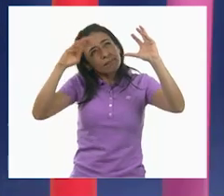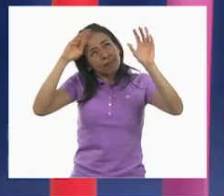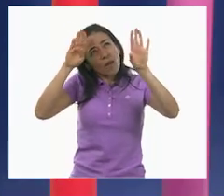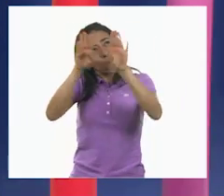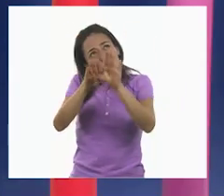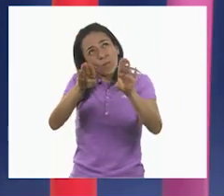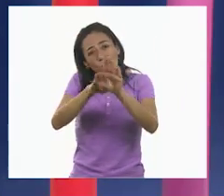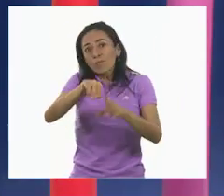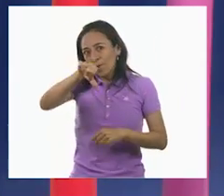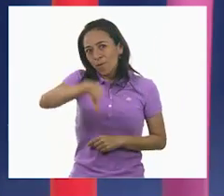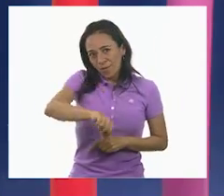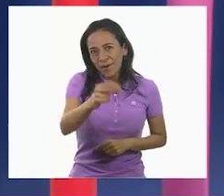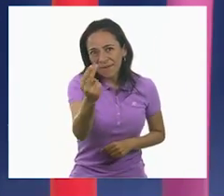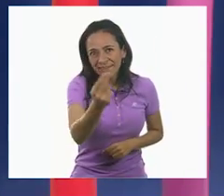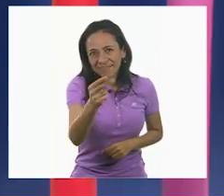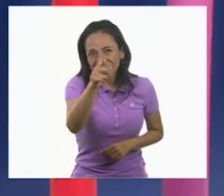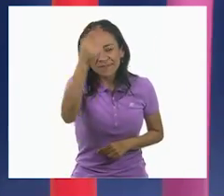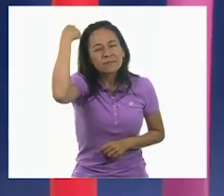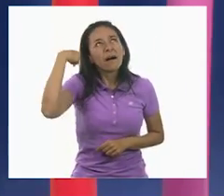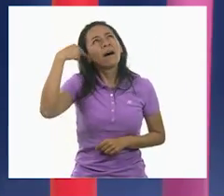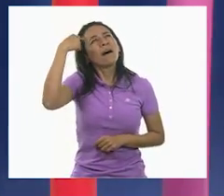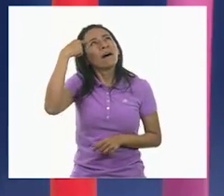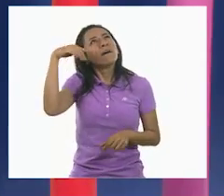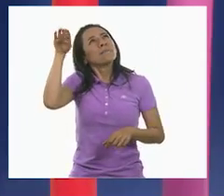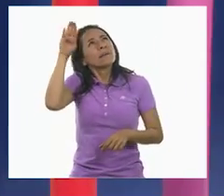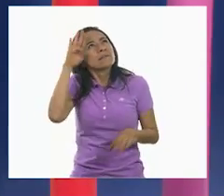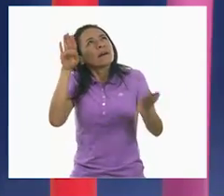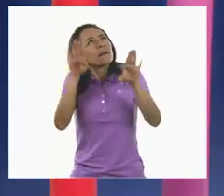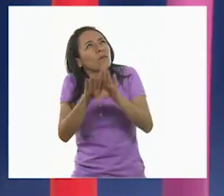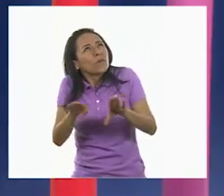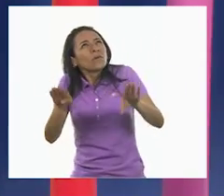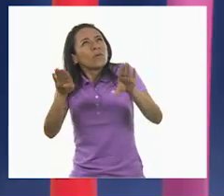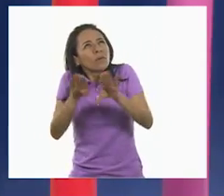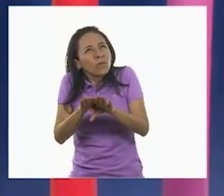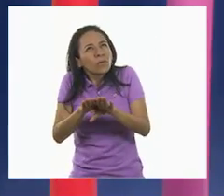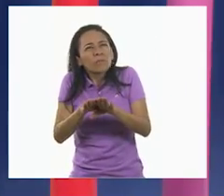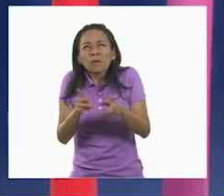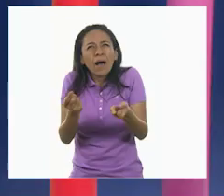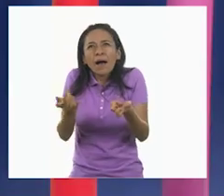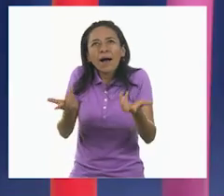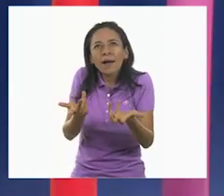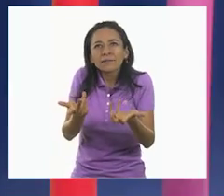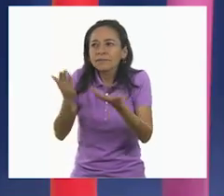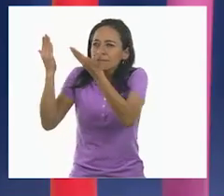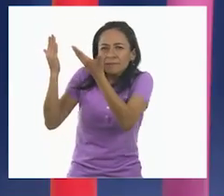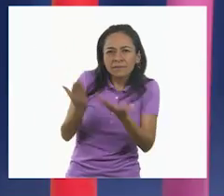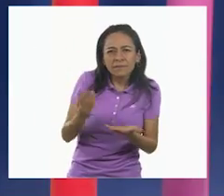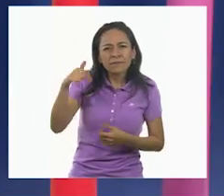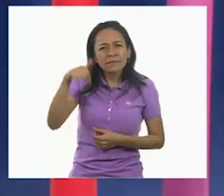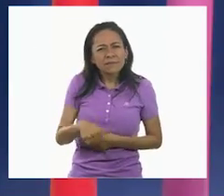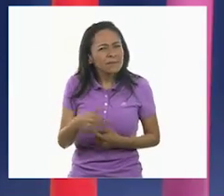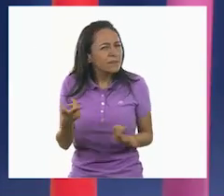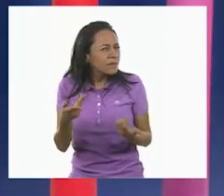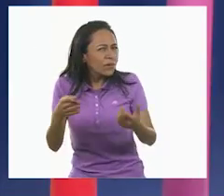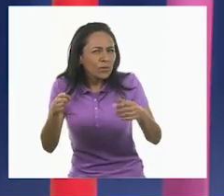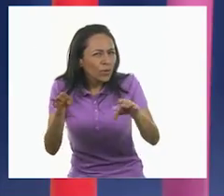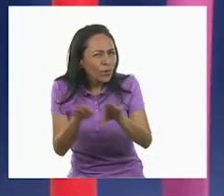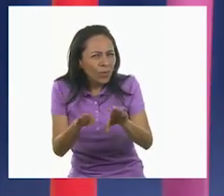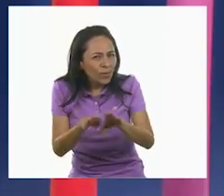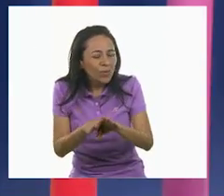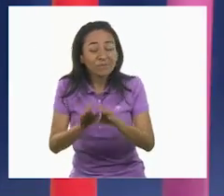entender lo que pasó y por qué llegaron acá. ¿De acuerdo? Muy bien. Así